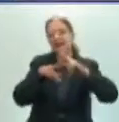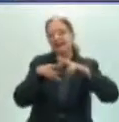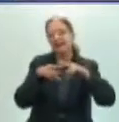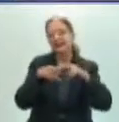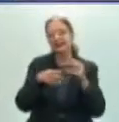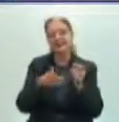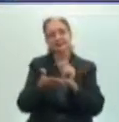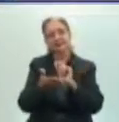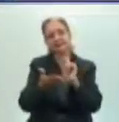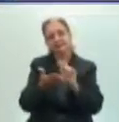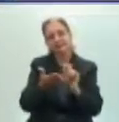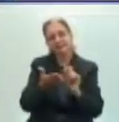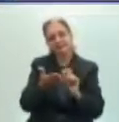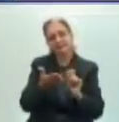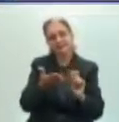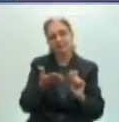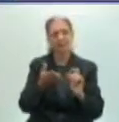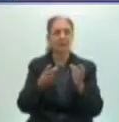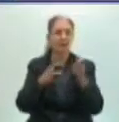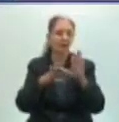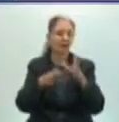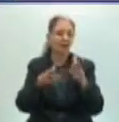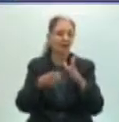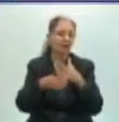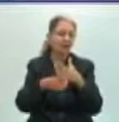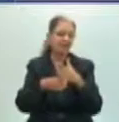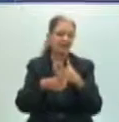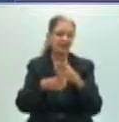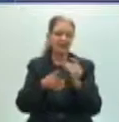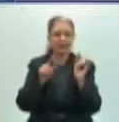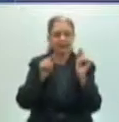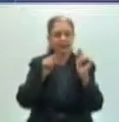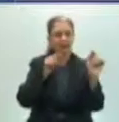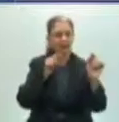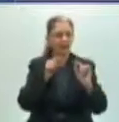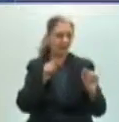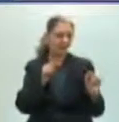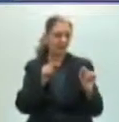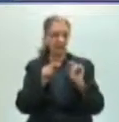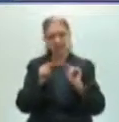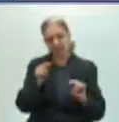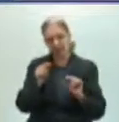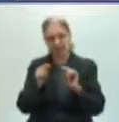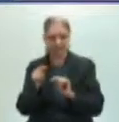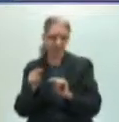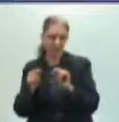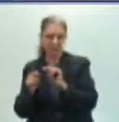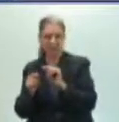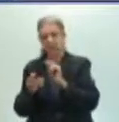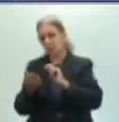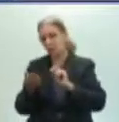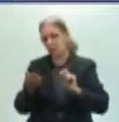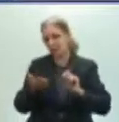dividir la circunferencia en este caso. Copia entonces este gráfico.